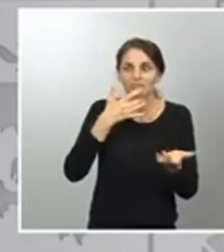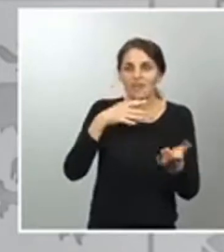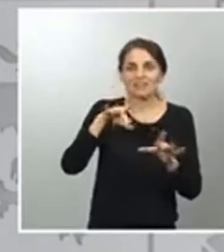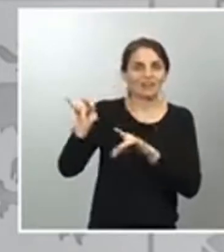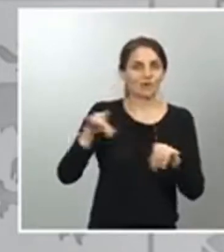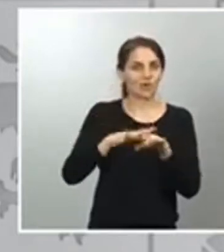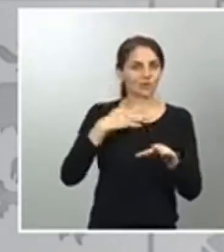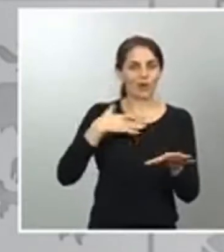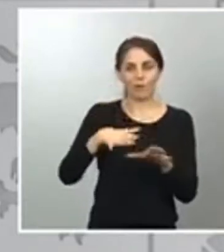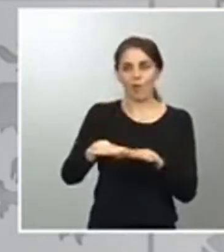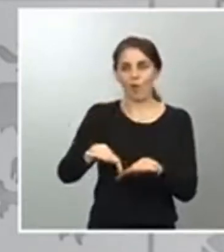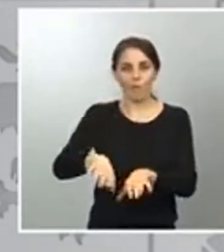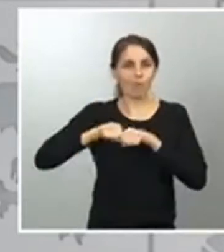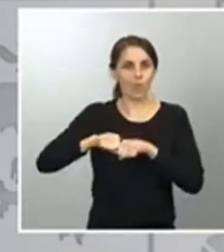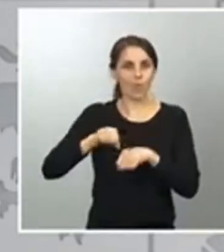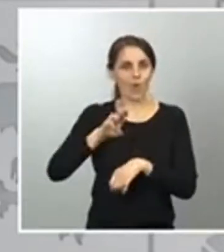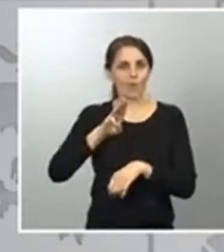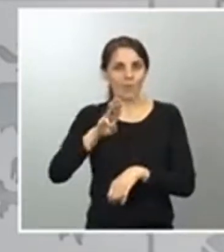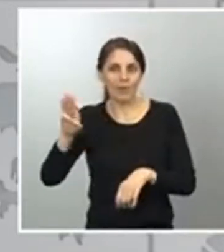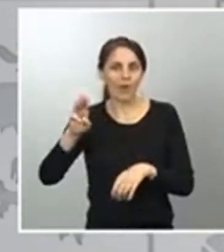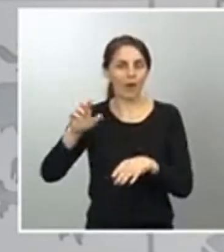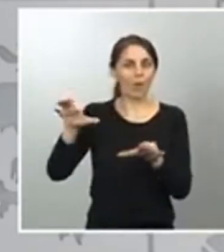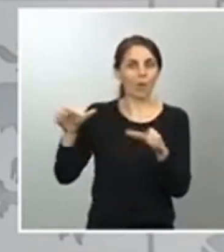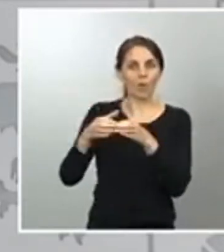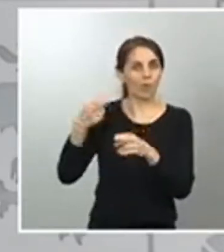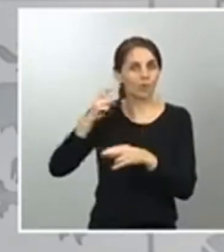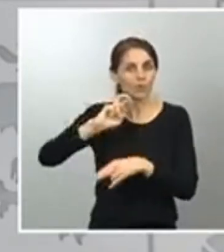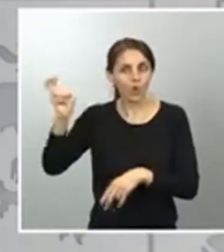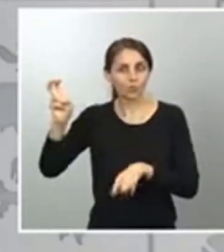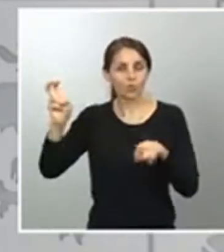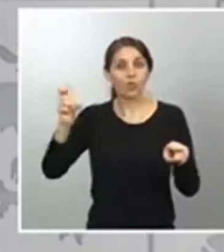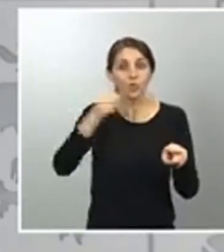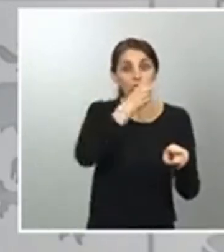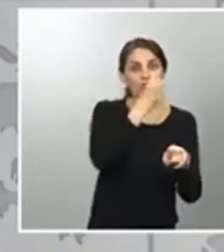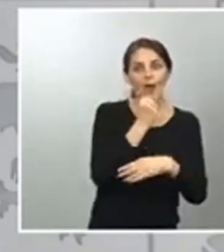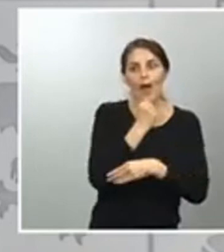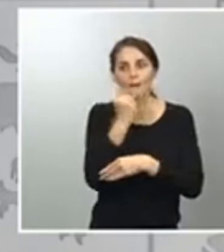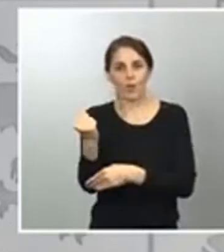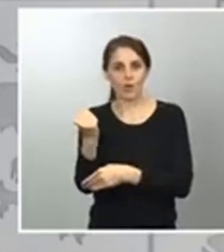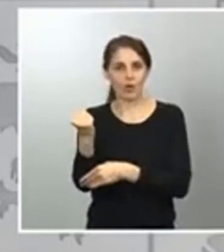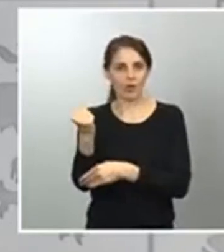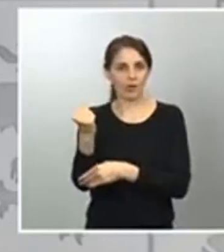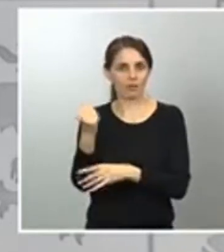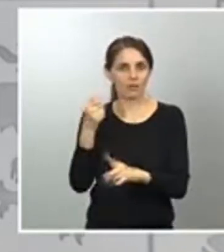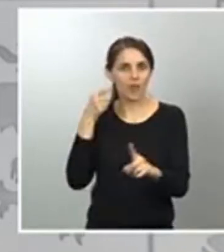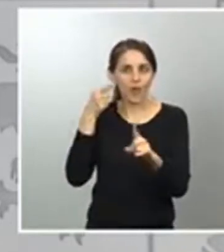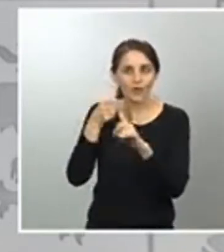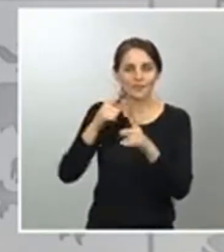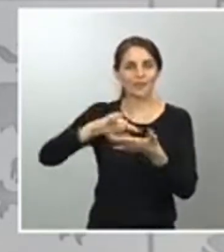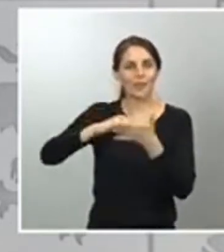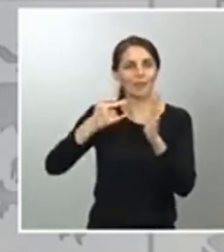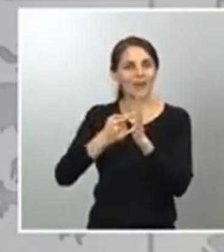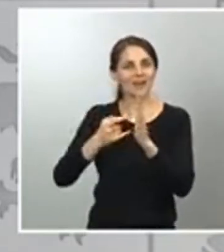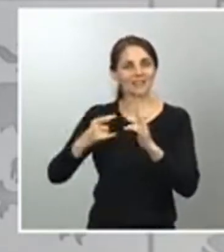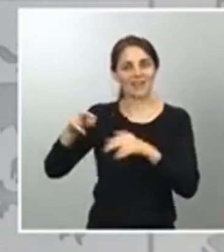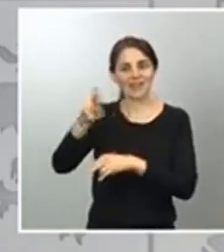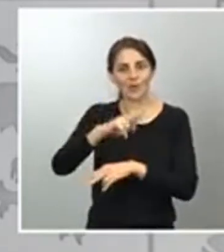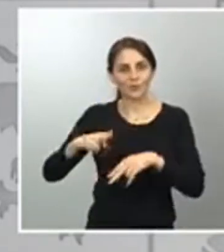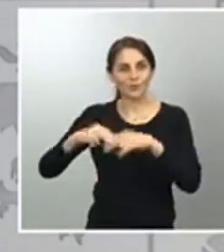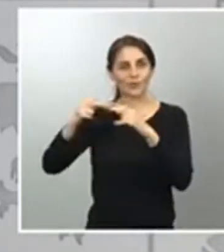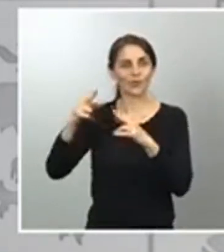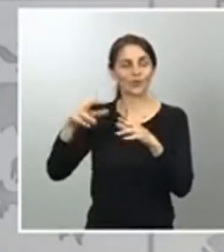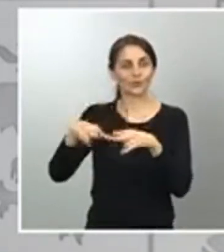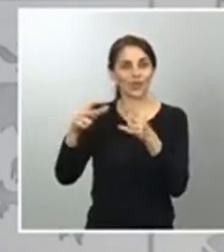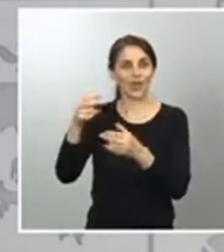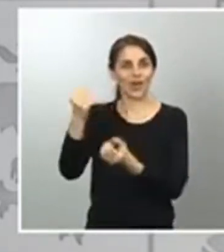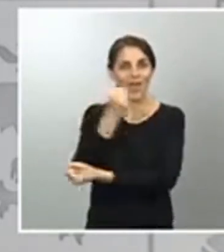caso con otros partidos políticos que están al frente de las instituciones, para poner en marcha planes de reconstrucción social y económica. ¿Por qué no podemos